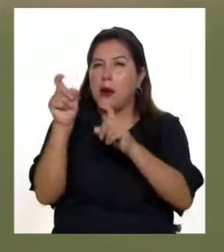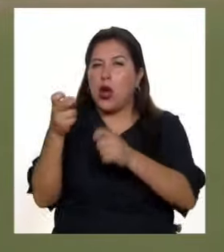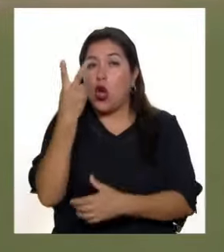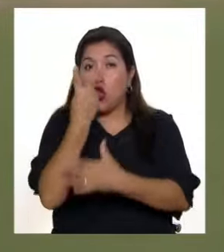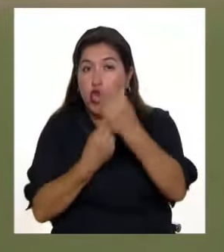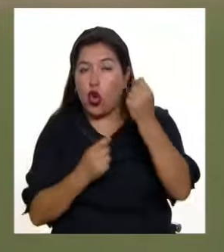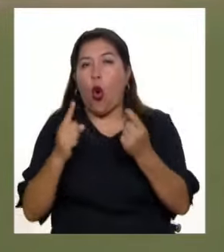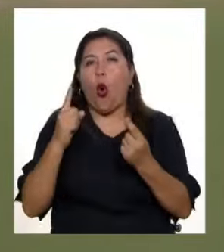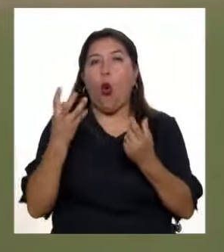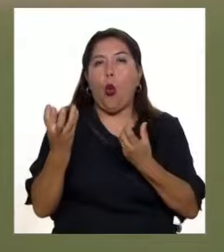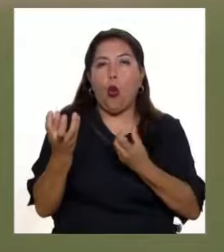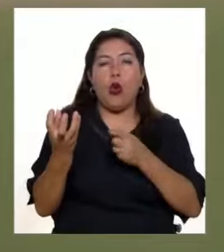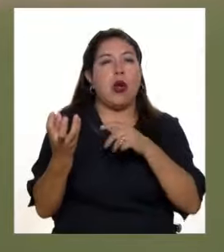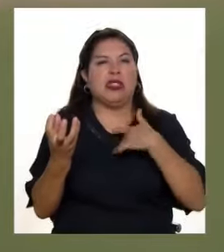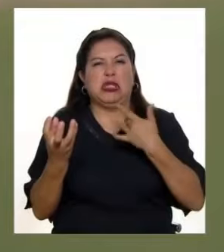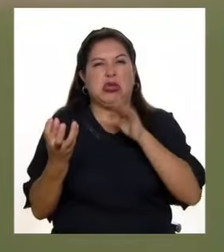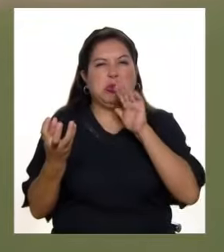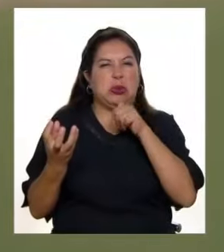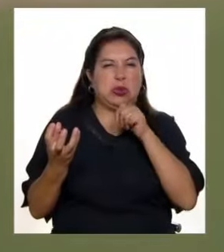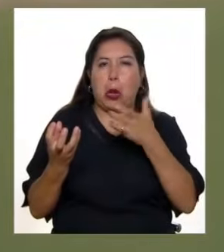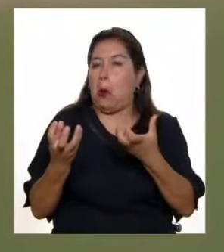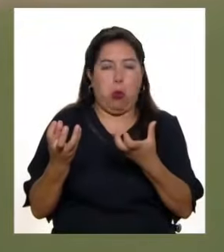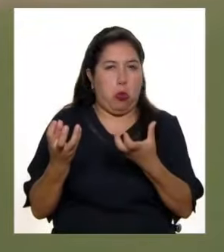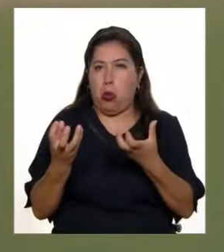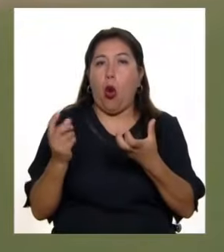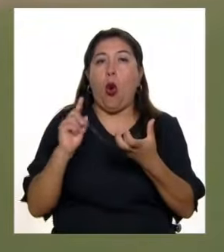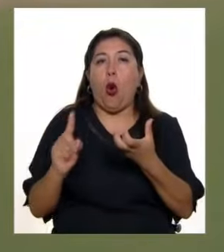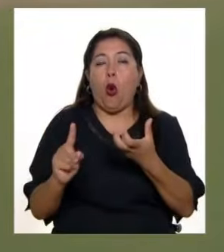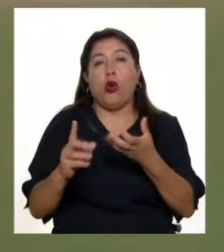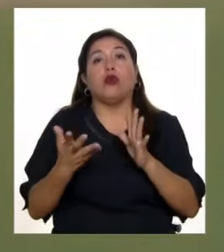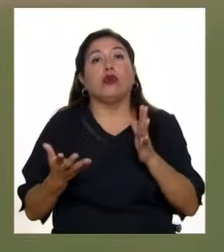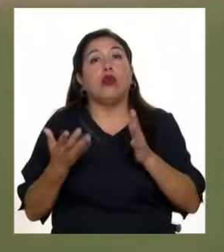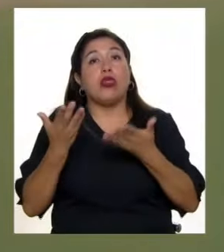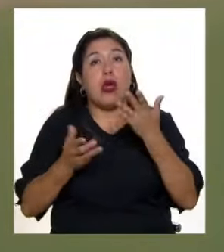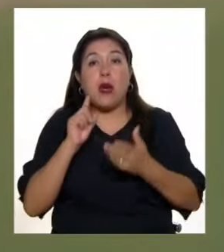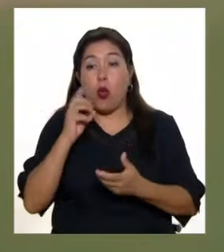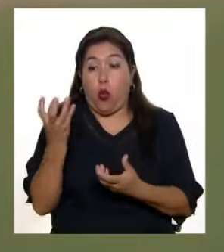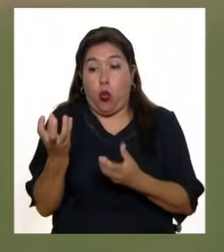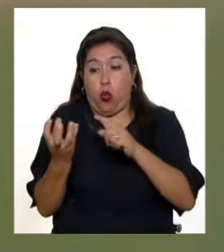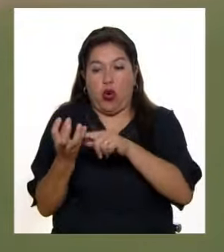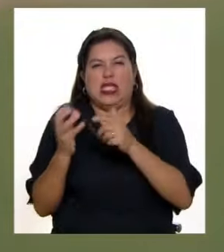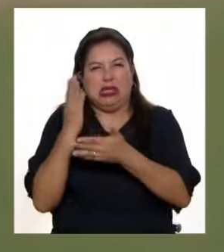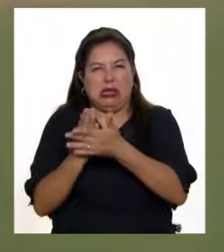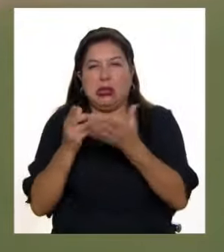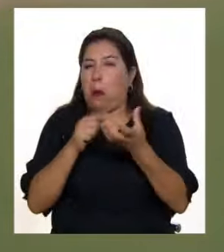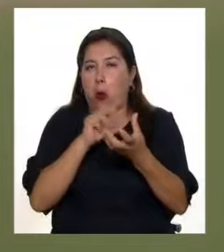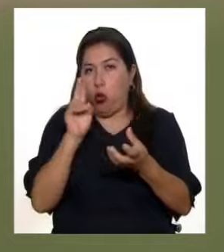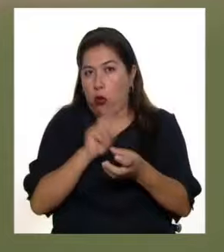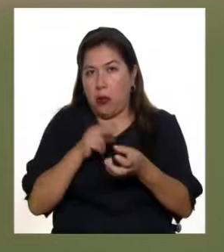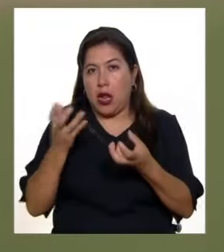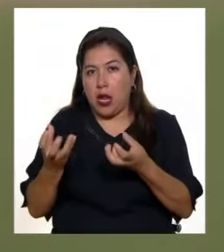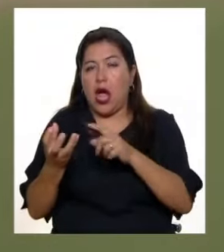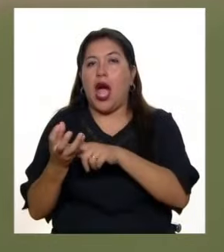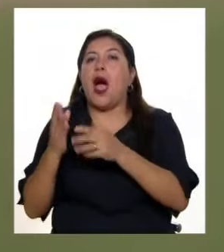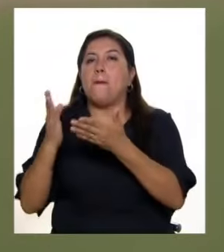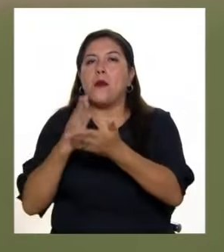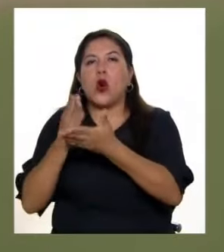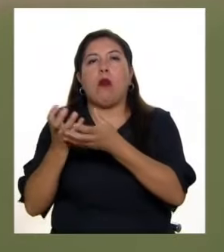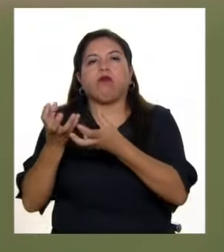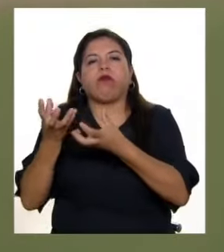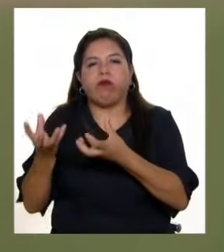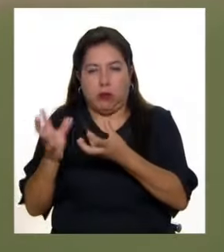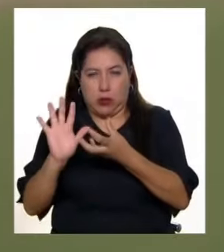es uno solo. Uh-huh. Si es uno solo, probablemente el problema sí sea una inflamación de ese testículo. Pero si son los dos, tenemos que orientar